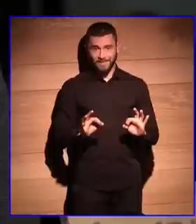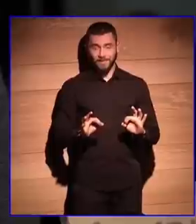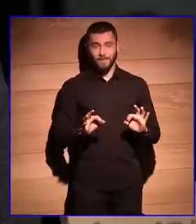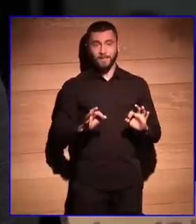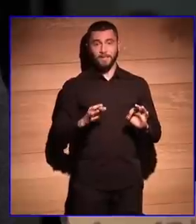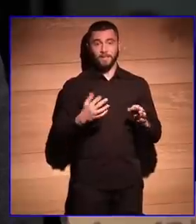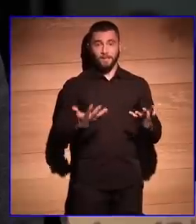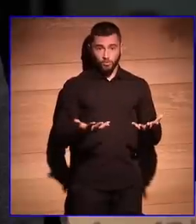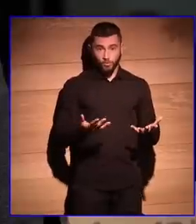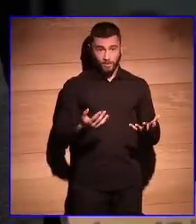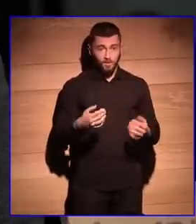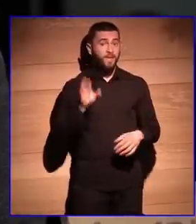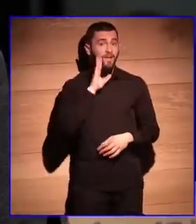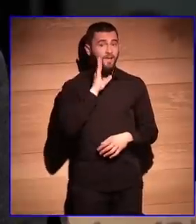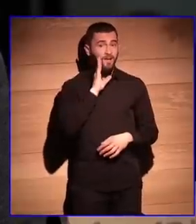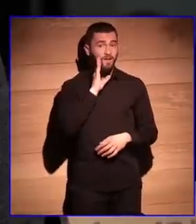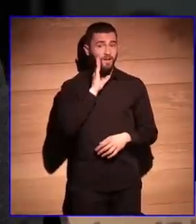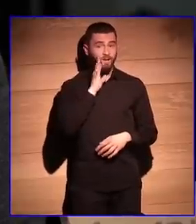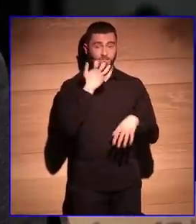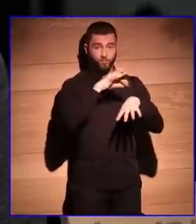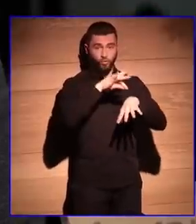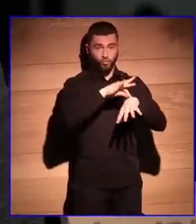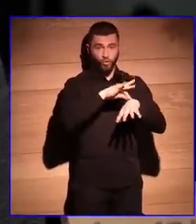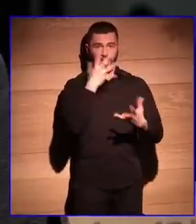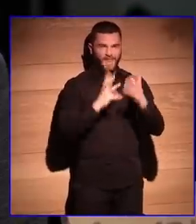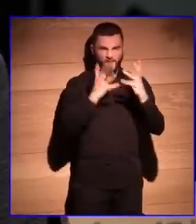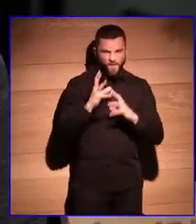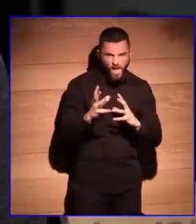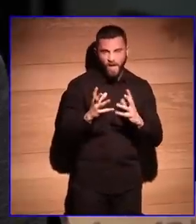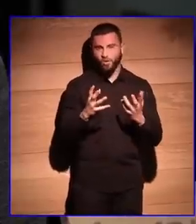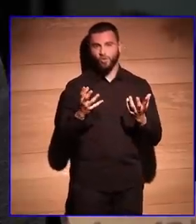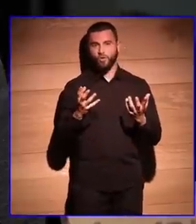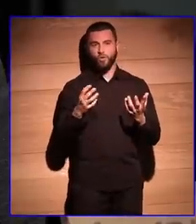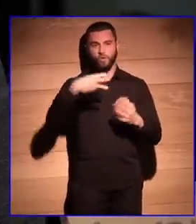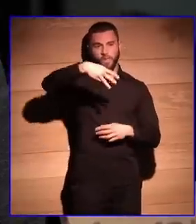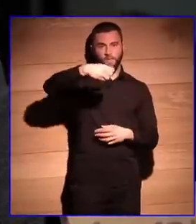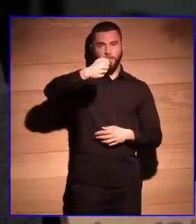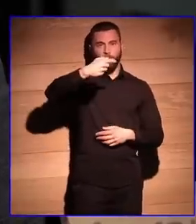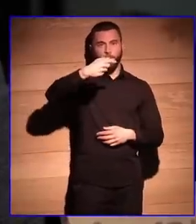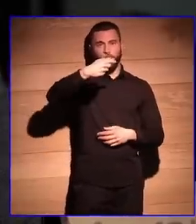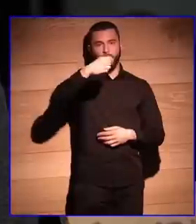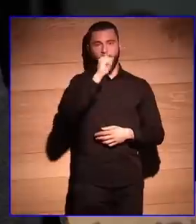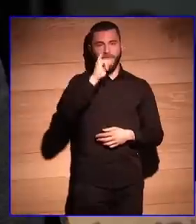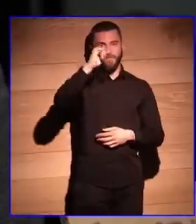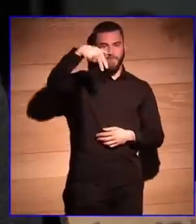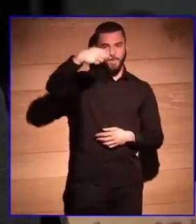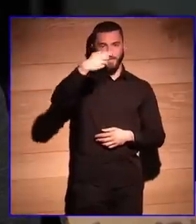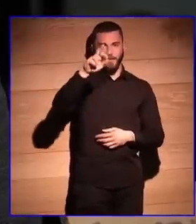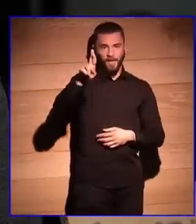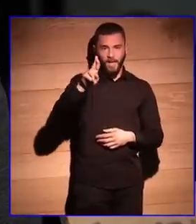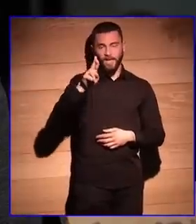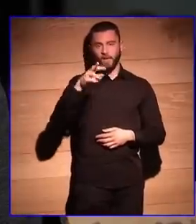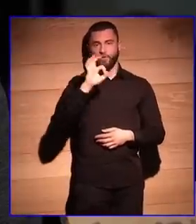la exacerbación de todo esto pues es el Doctor Infierno y todos estos de Mazinger y todos estos